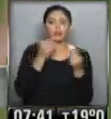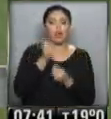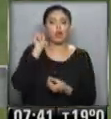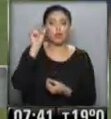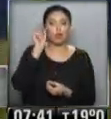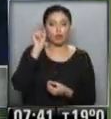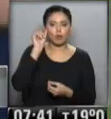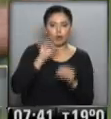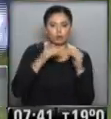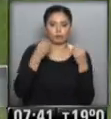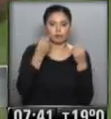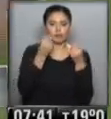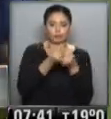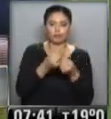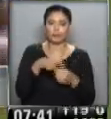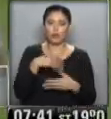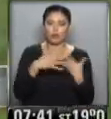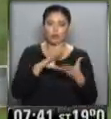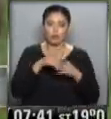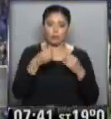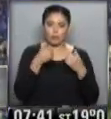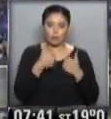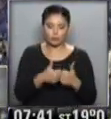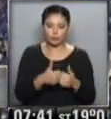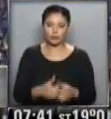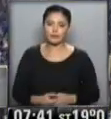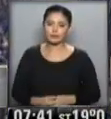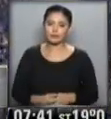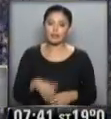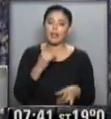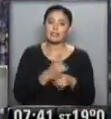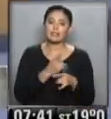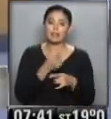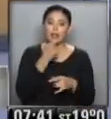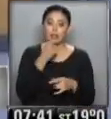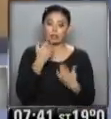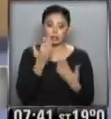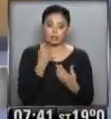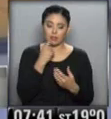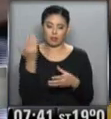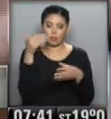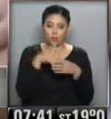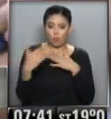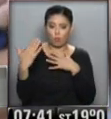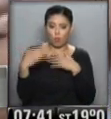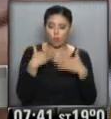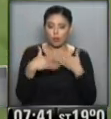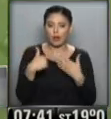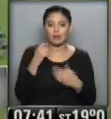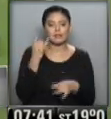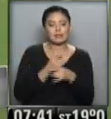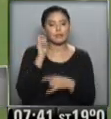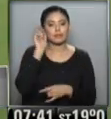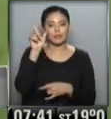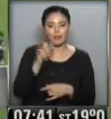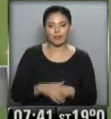absolutamente en cuanto a minutos y efectividad, minutos digo de juego, siempre que tiene la chance de jugar, aunque sean pocos los minutos, convierte y